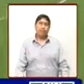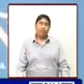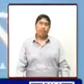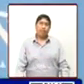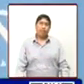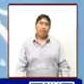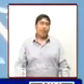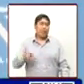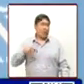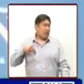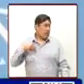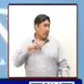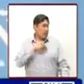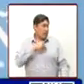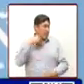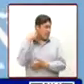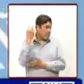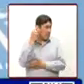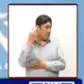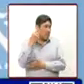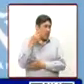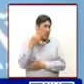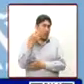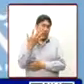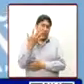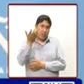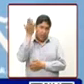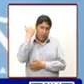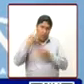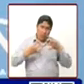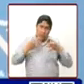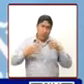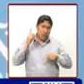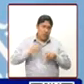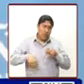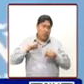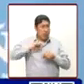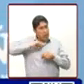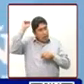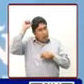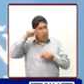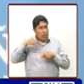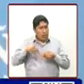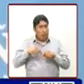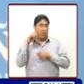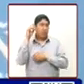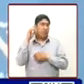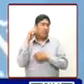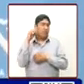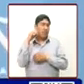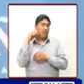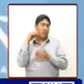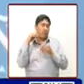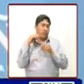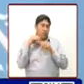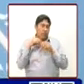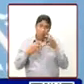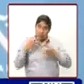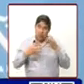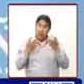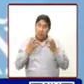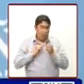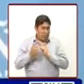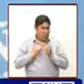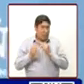Creo que necesitamos de victoria. Hace 4 o 5 partidos que no podemos conseguir en el torneo local y queremos